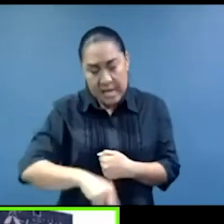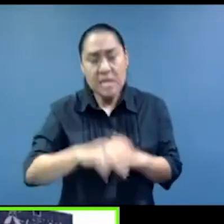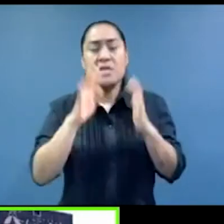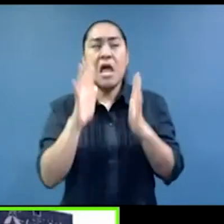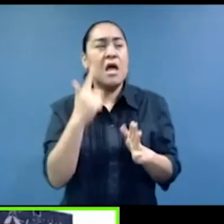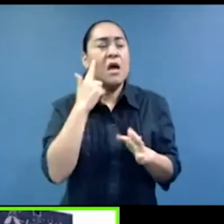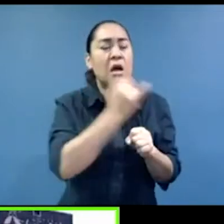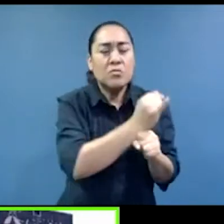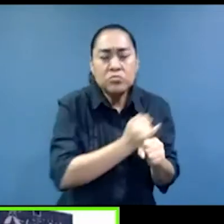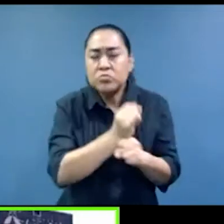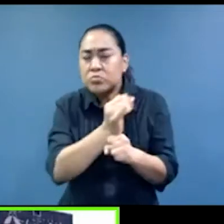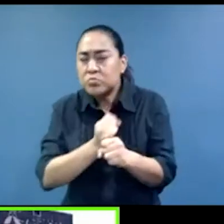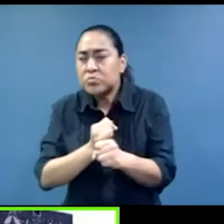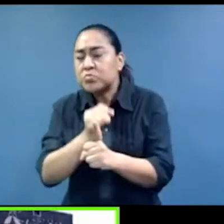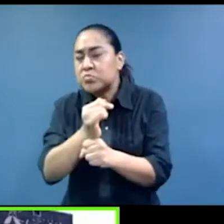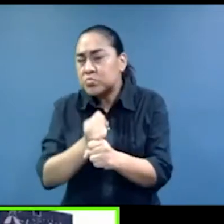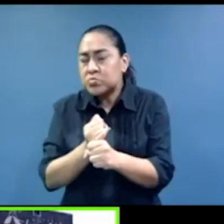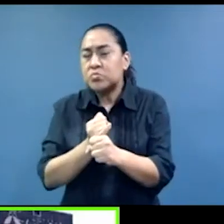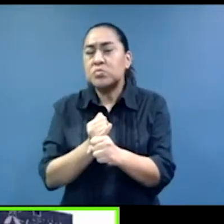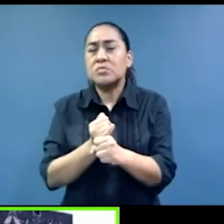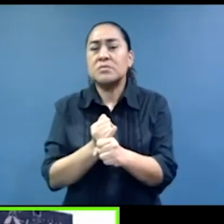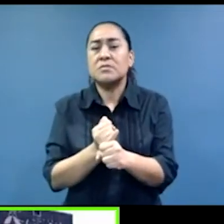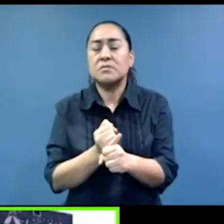investigación en la materia